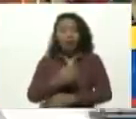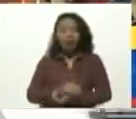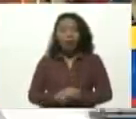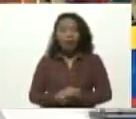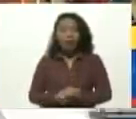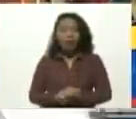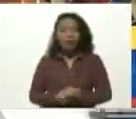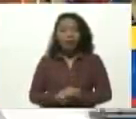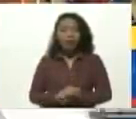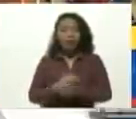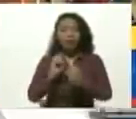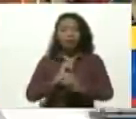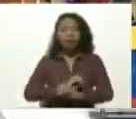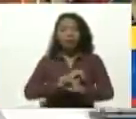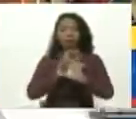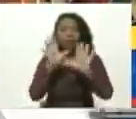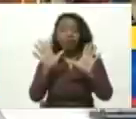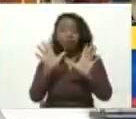declarar